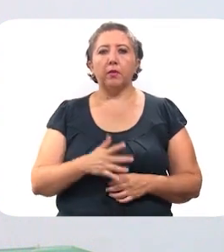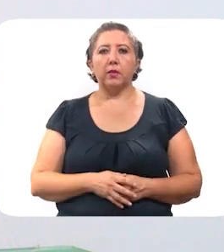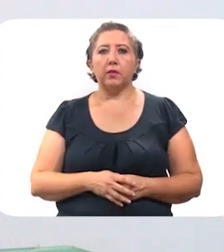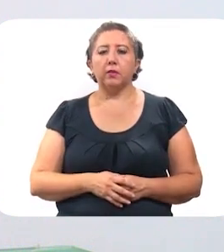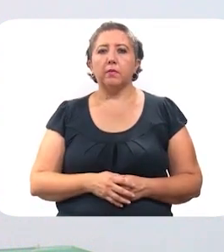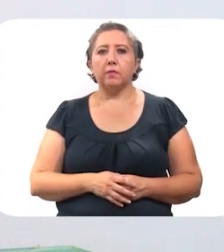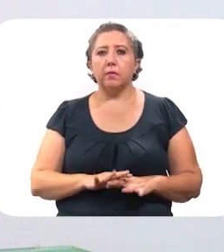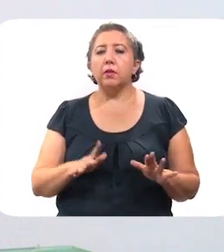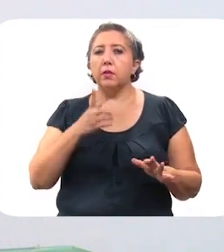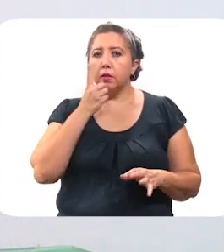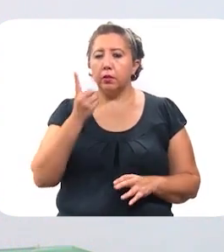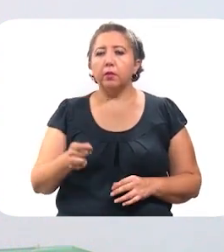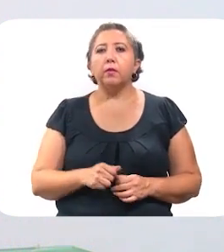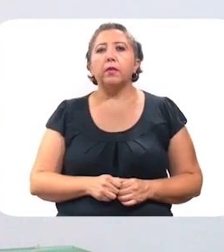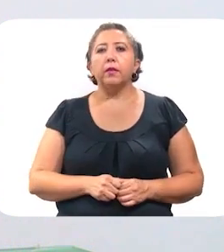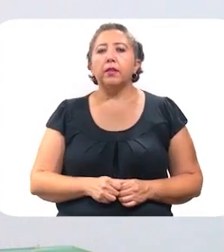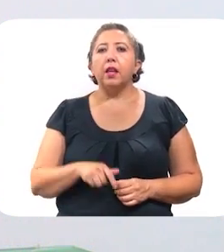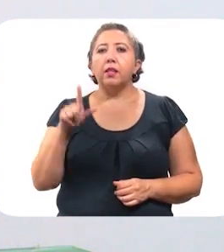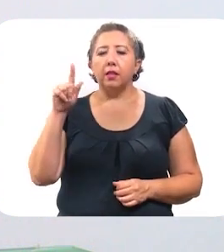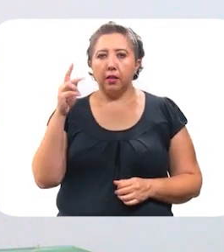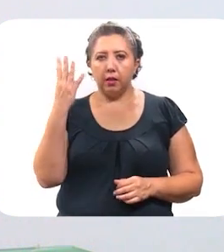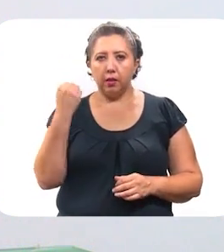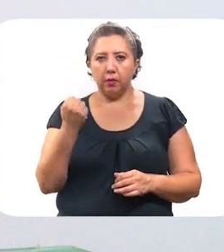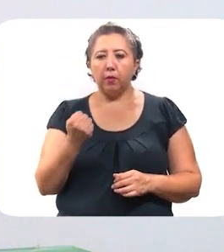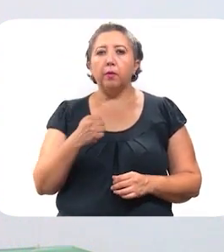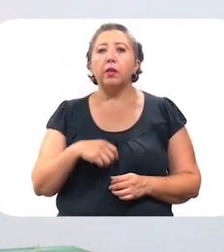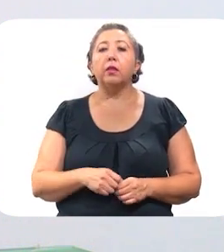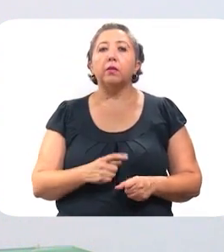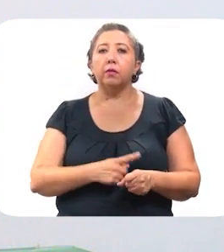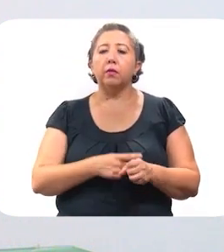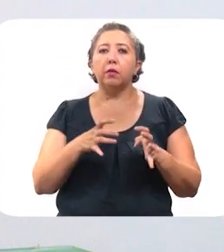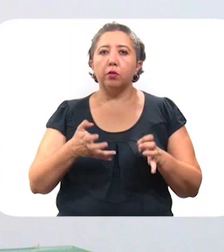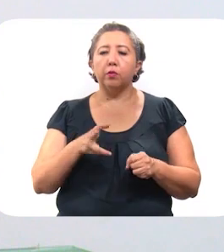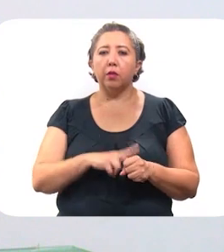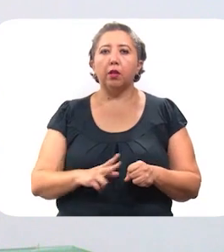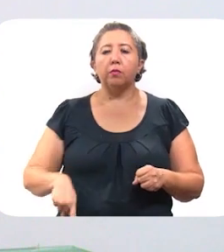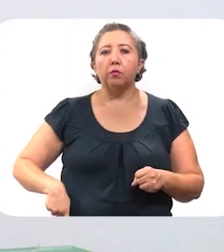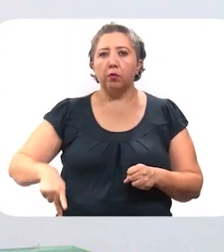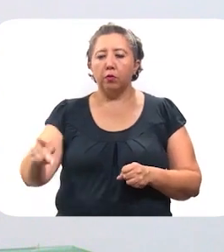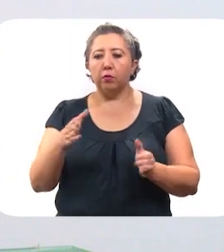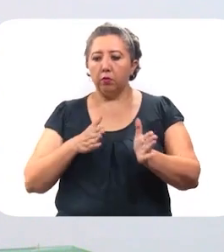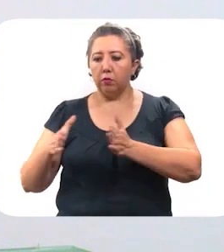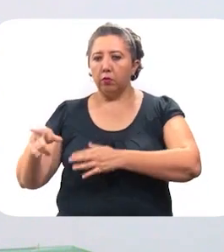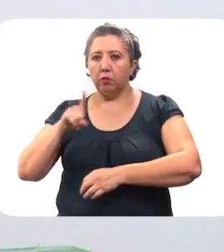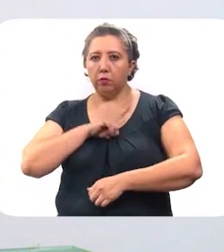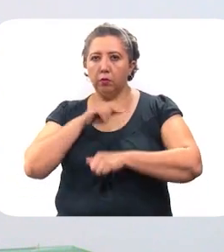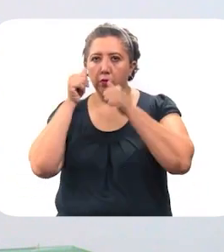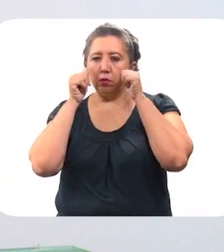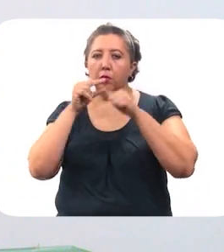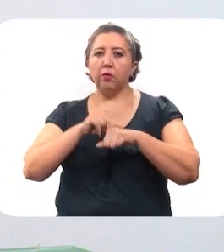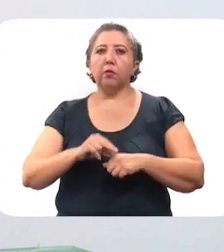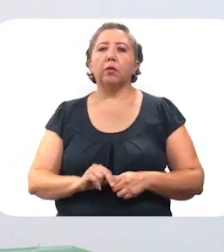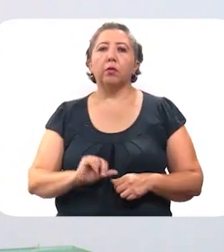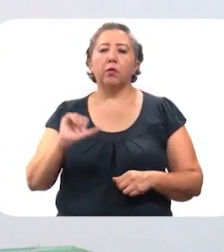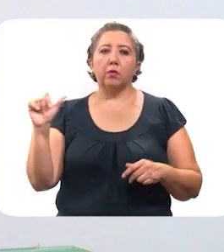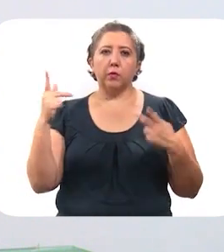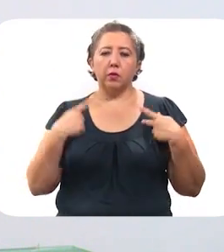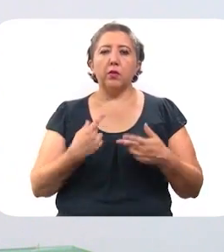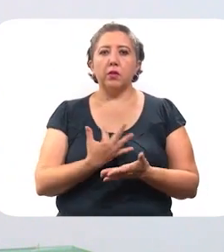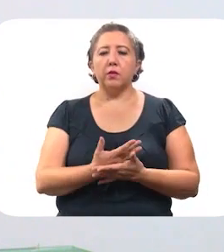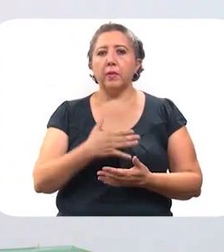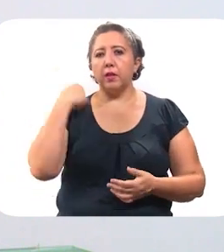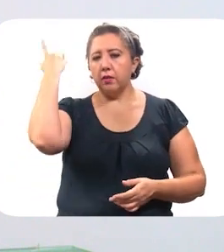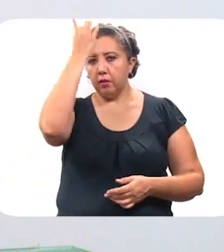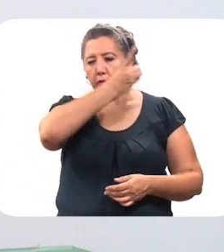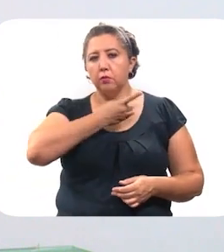síntomas leves. Como ya se mencionó, 79 de los casos positivos están en hospitales públicos y en aislamiento total. Hay otros